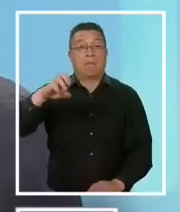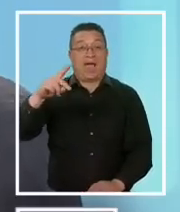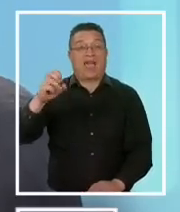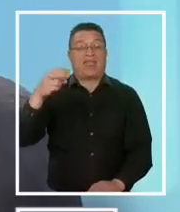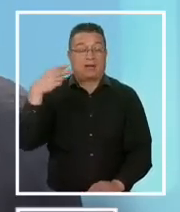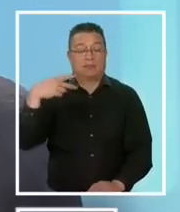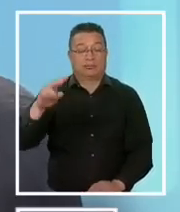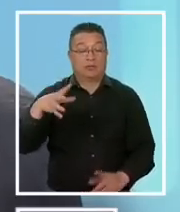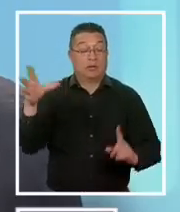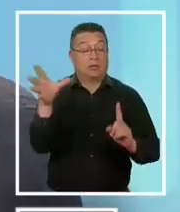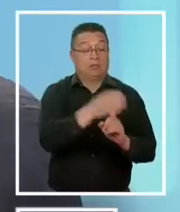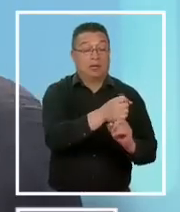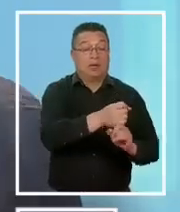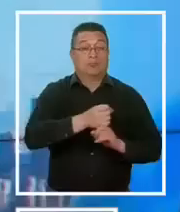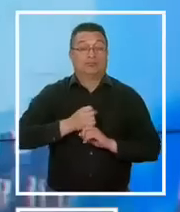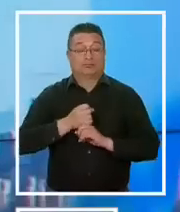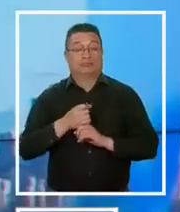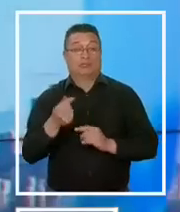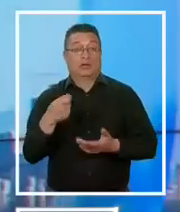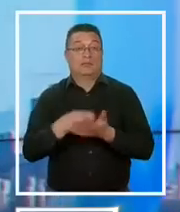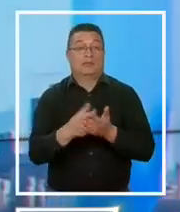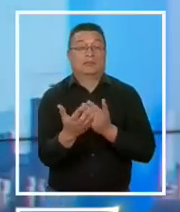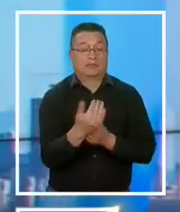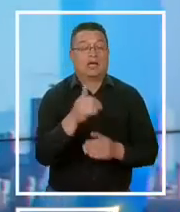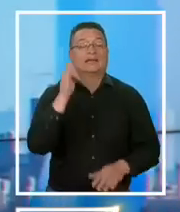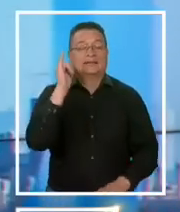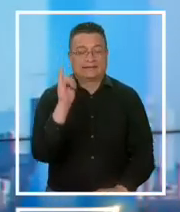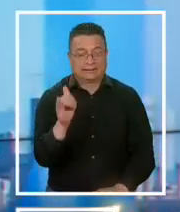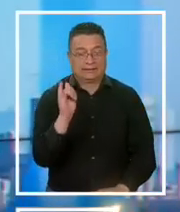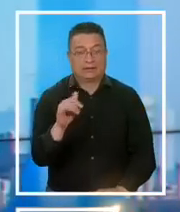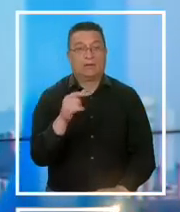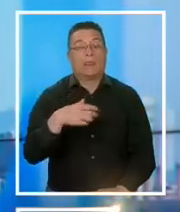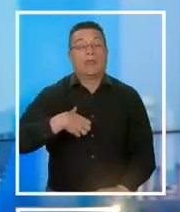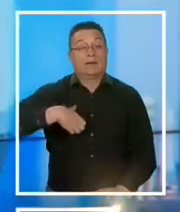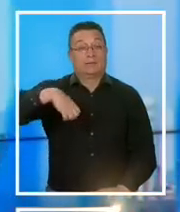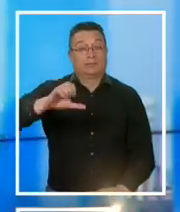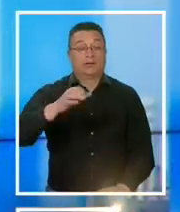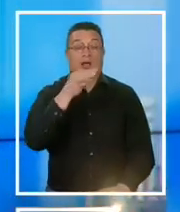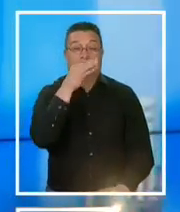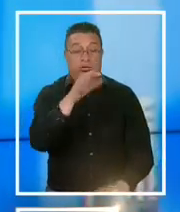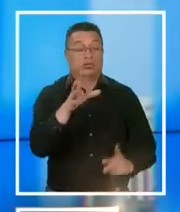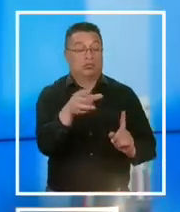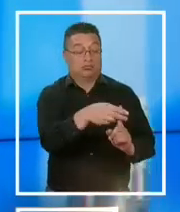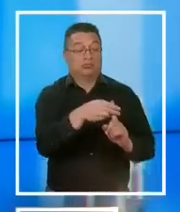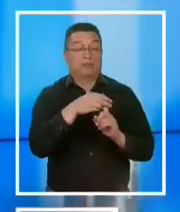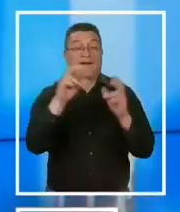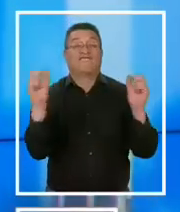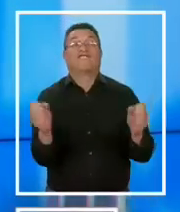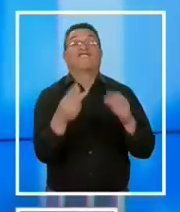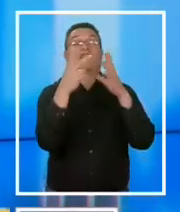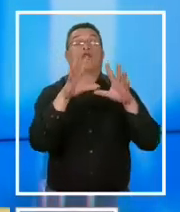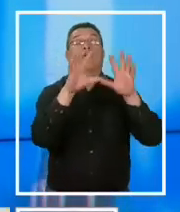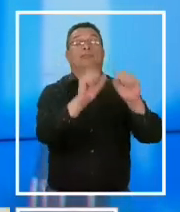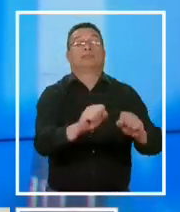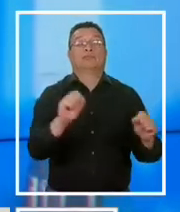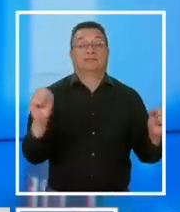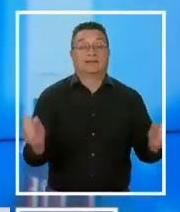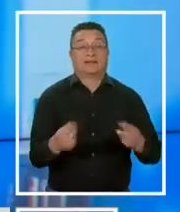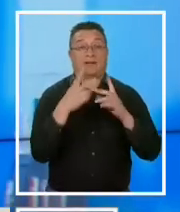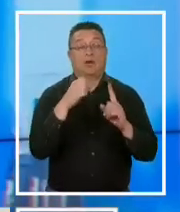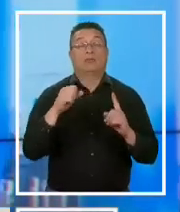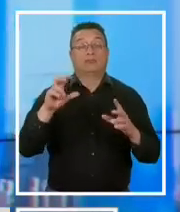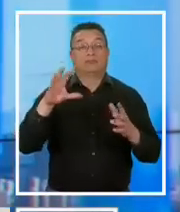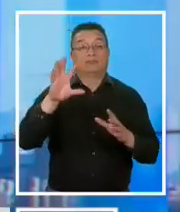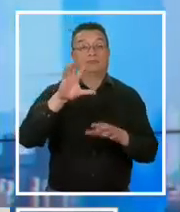Y que estaba secuestrado con él exactamente la pdi informó del rescate con vida del cabo de la armada Luis Toledo que